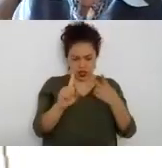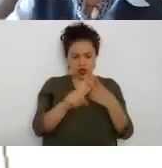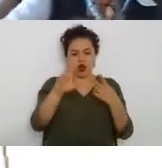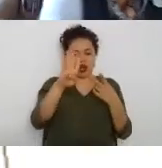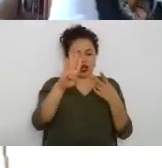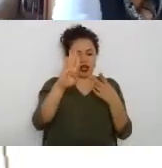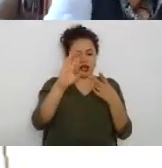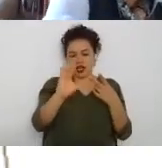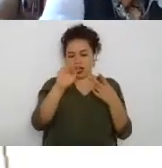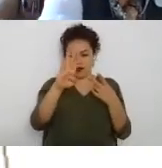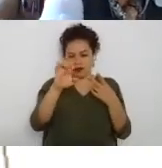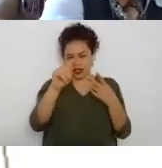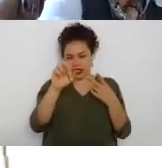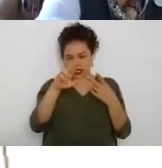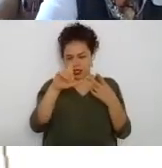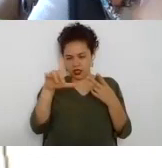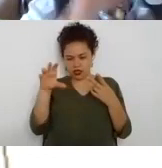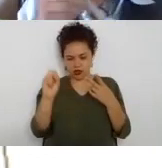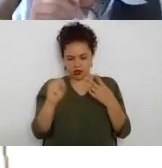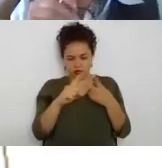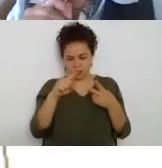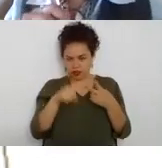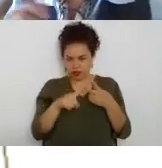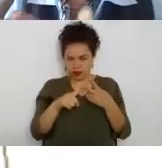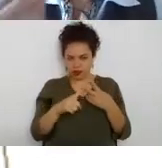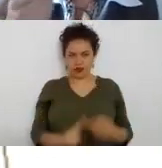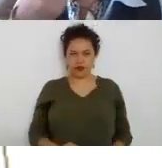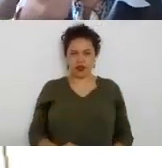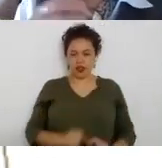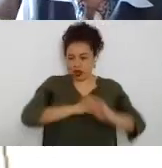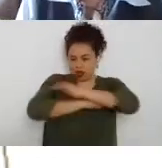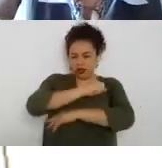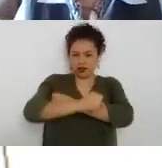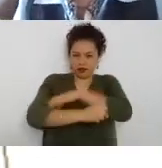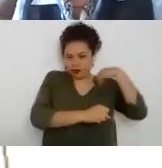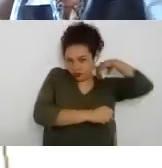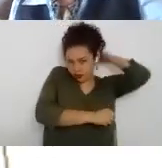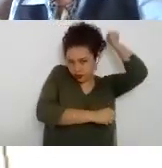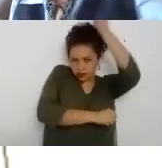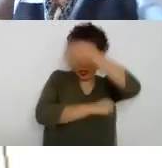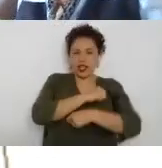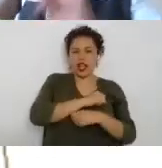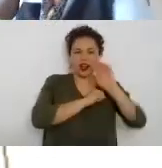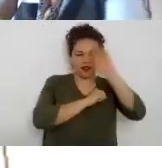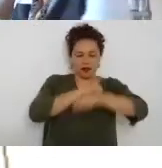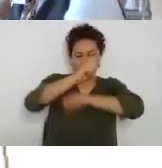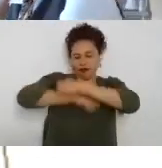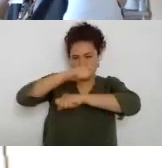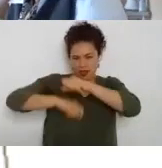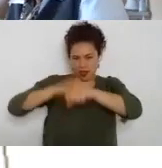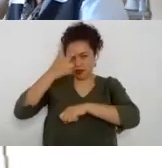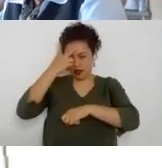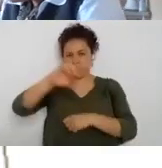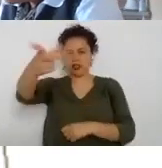Exactamente. Que los cabestrillos entran en lo que son ya vendajes, recordaremos. ¿Me pueden mencionar